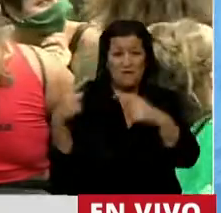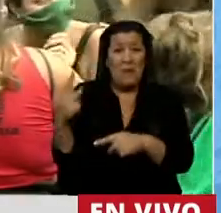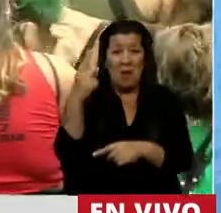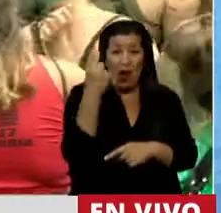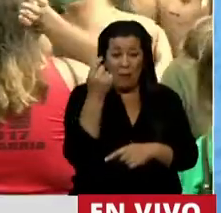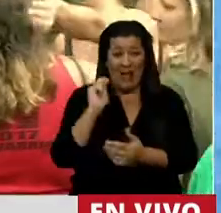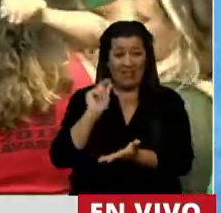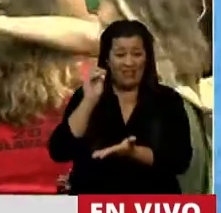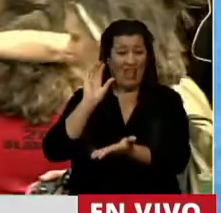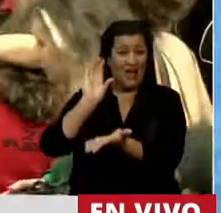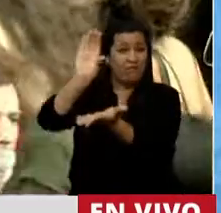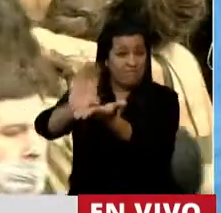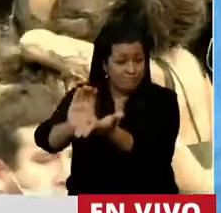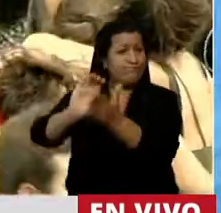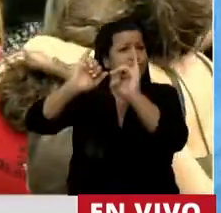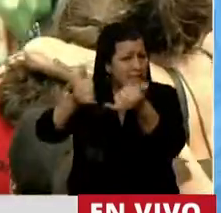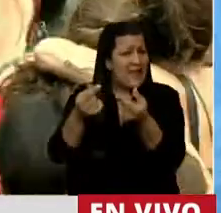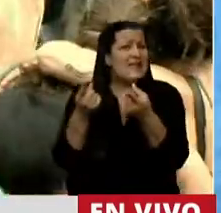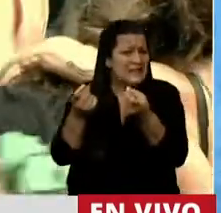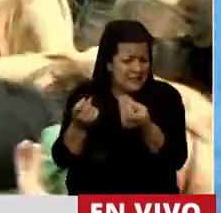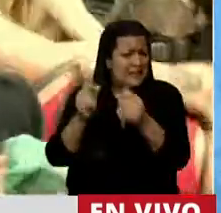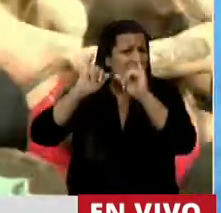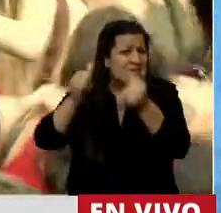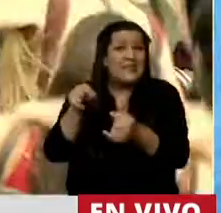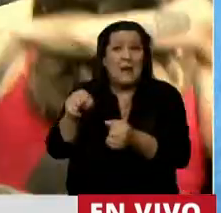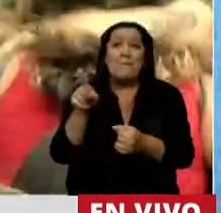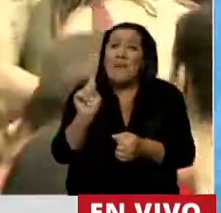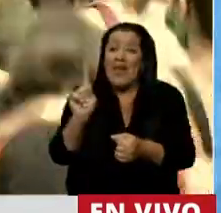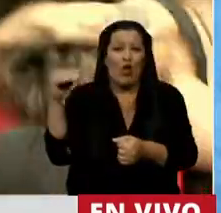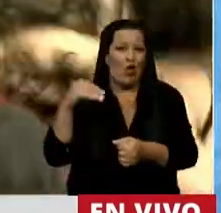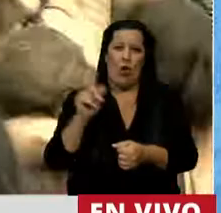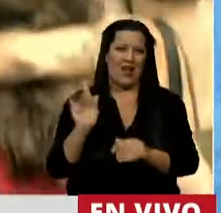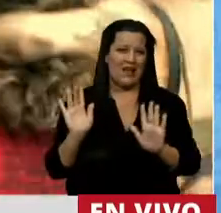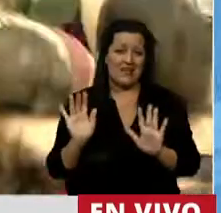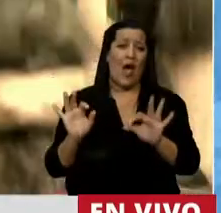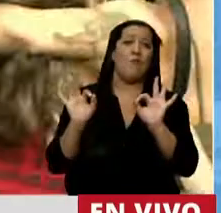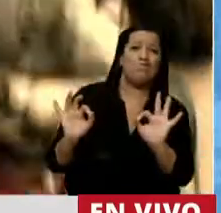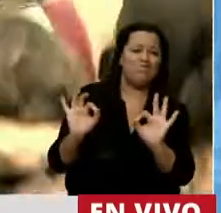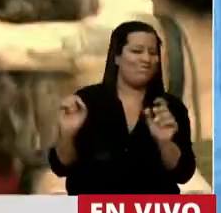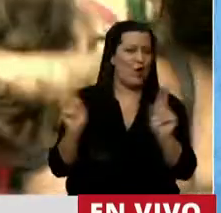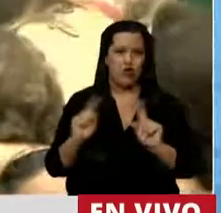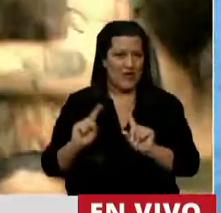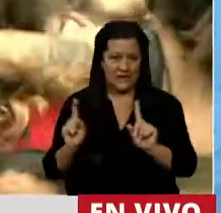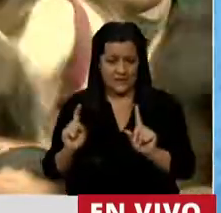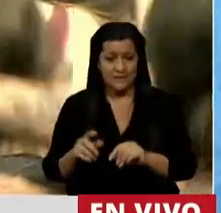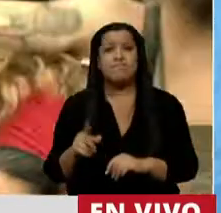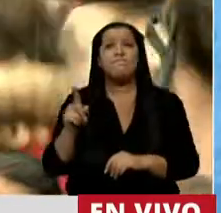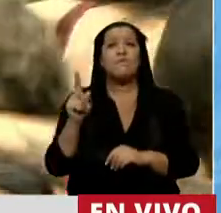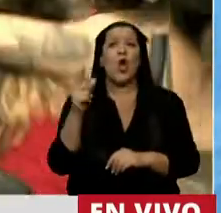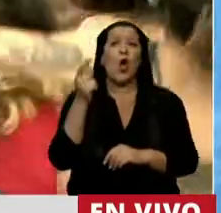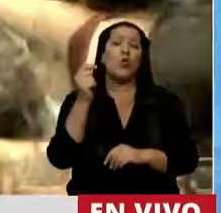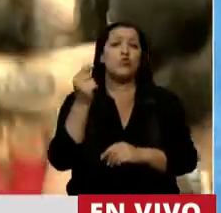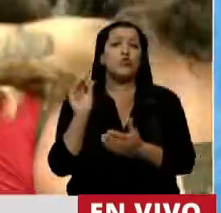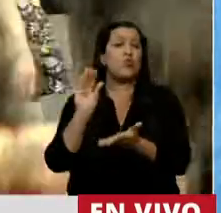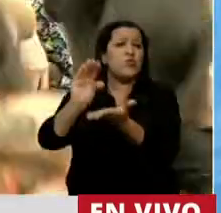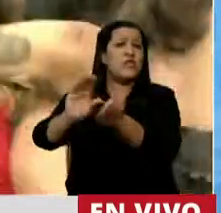una herramienta necesaria. Consideramos que con eso no alcanza. No alcanza, presidente, con un subsidio más